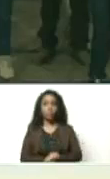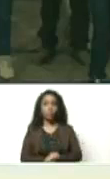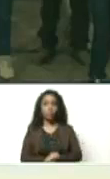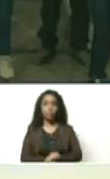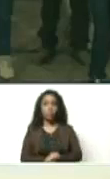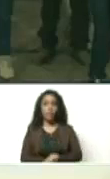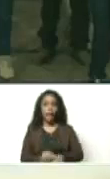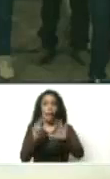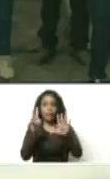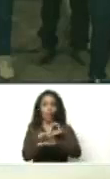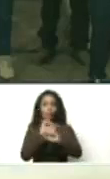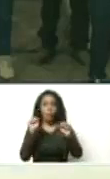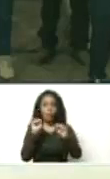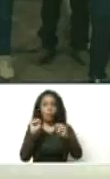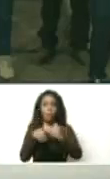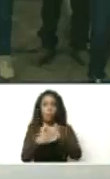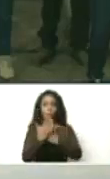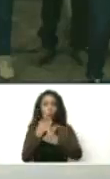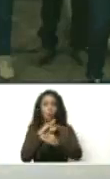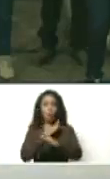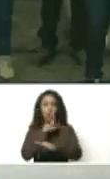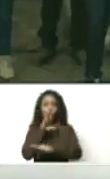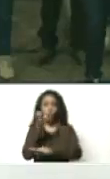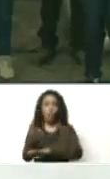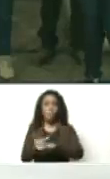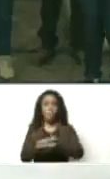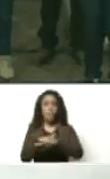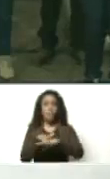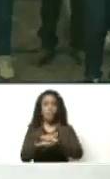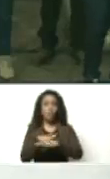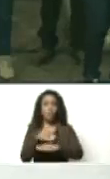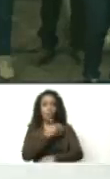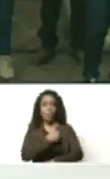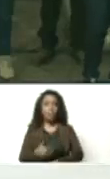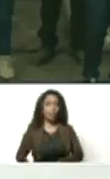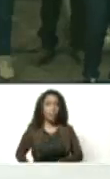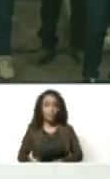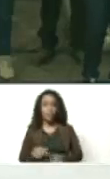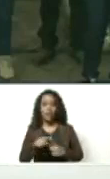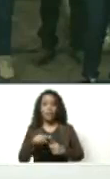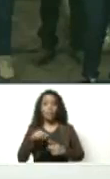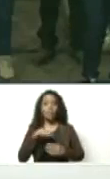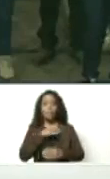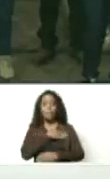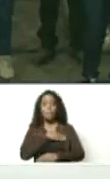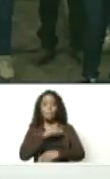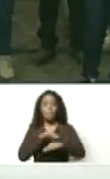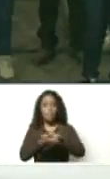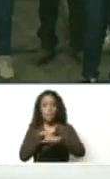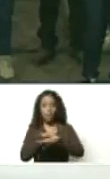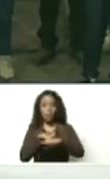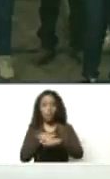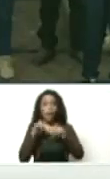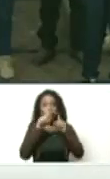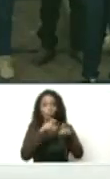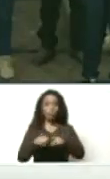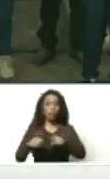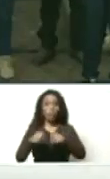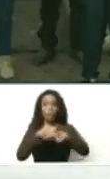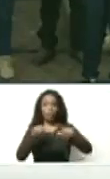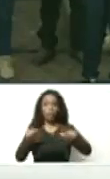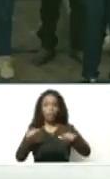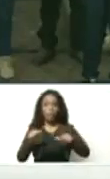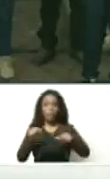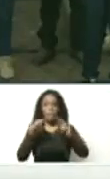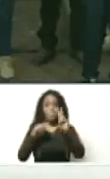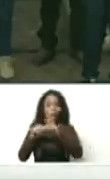a las 7 de la mañana amanecen allá el ministro de la Presidencia y el ministro de Agricultura y Tierra. Amanecen. Ven